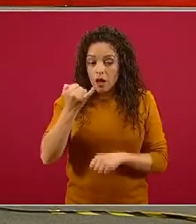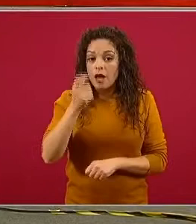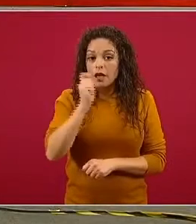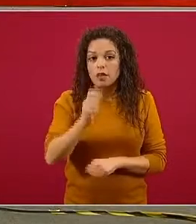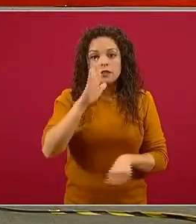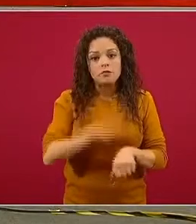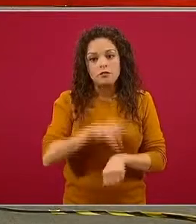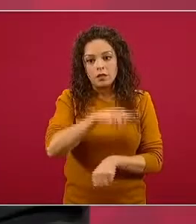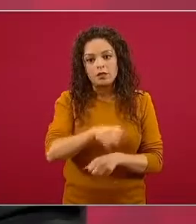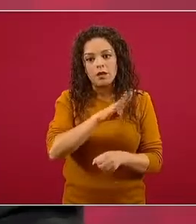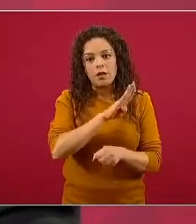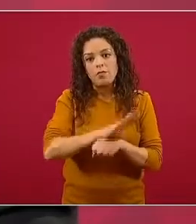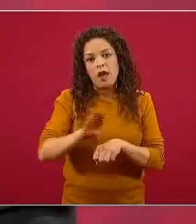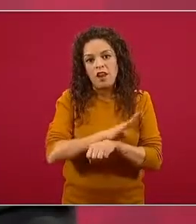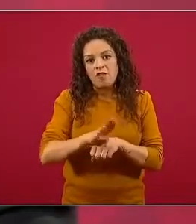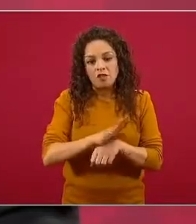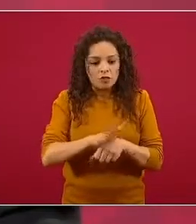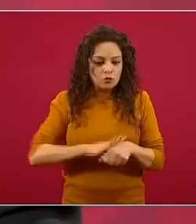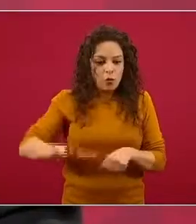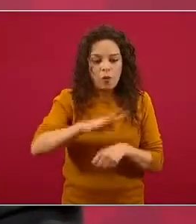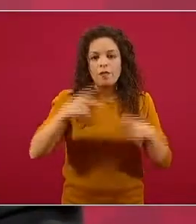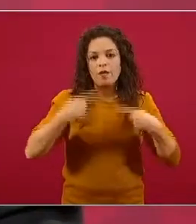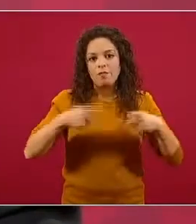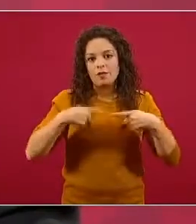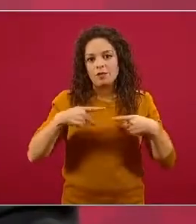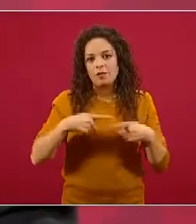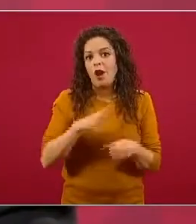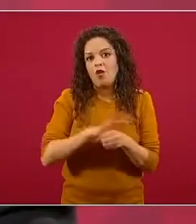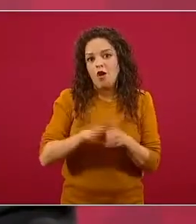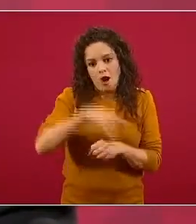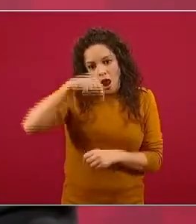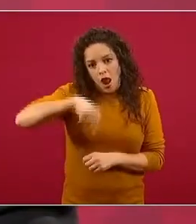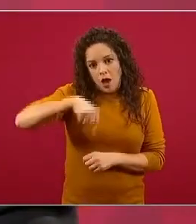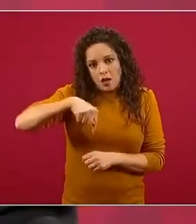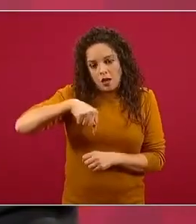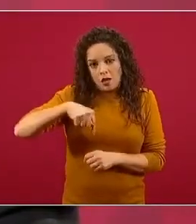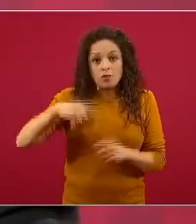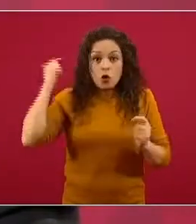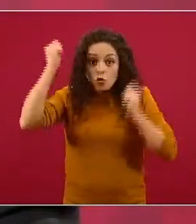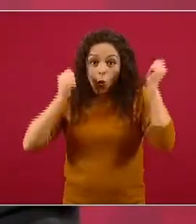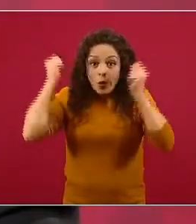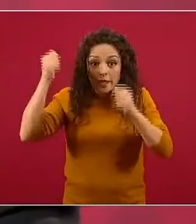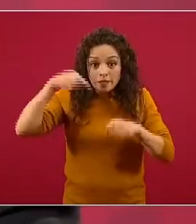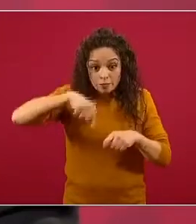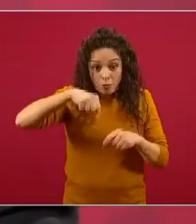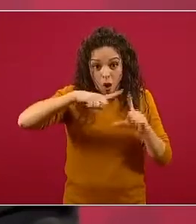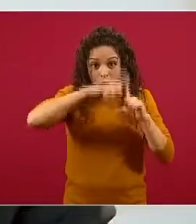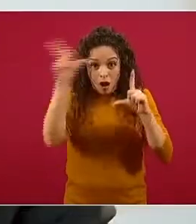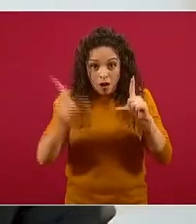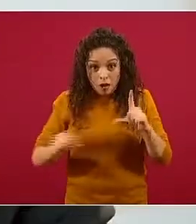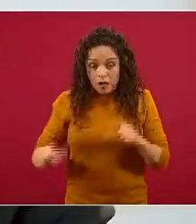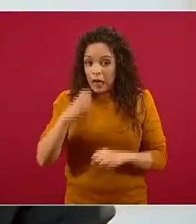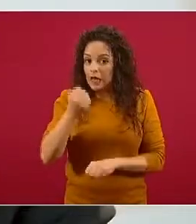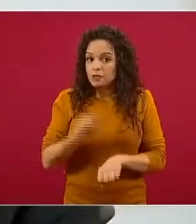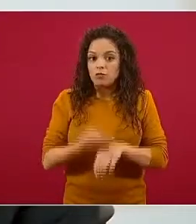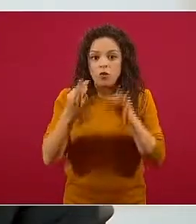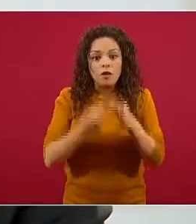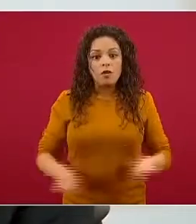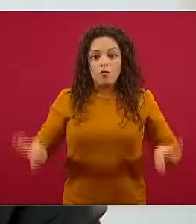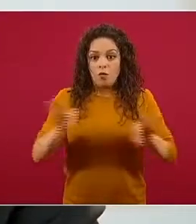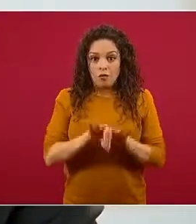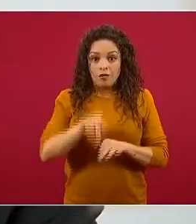de la población local. Y en este contexto, el turismo interno es fundamental, porque imagínense, el año pasado nos